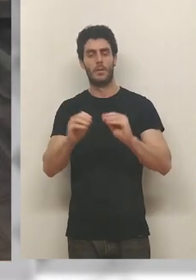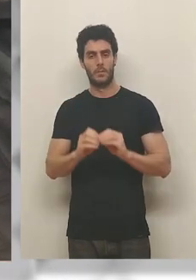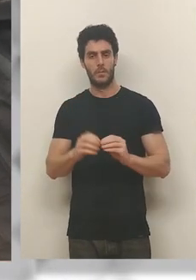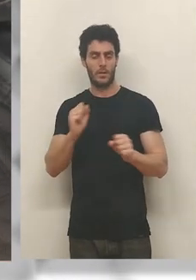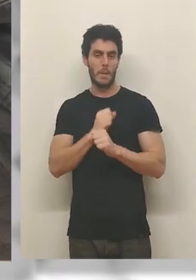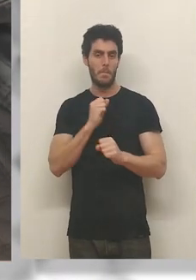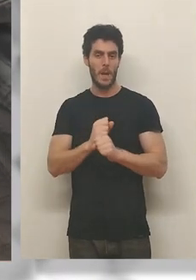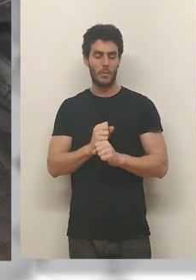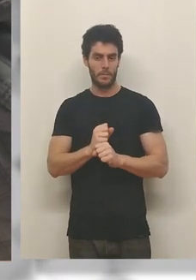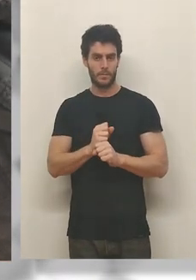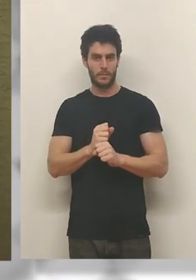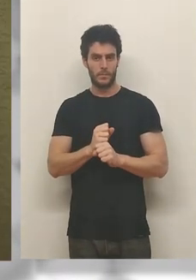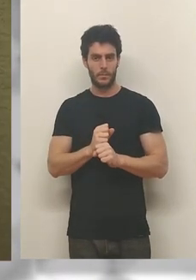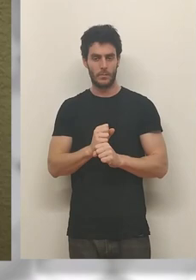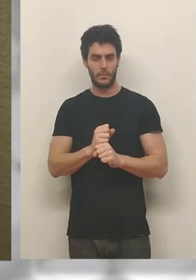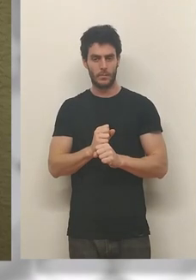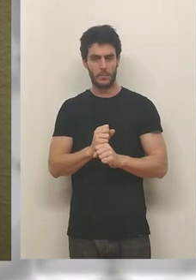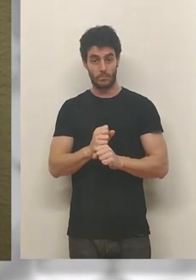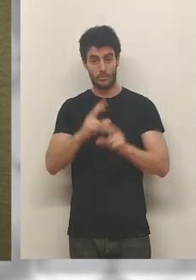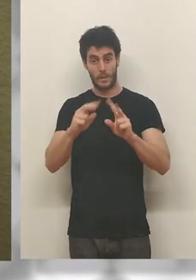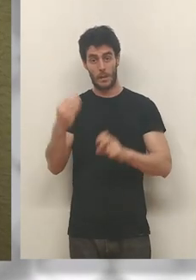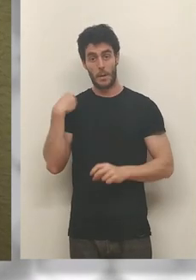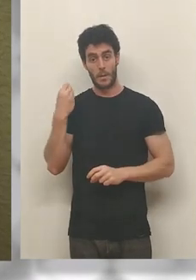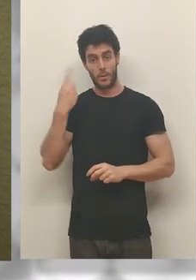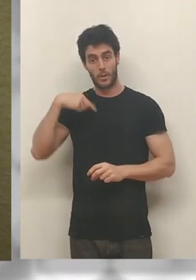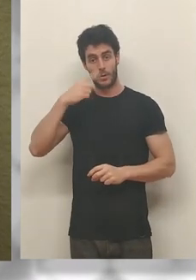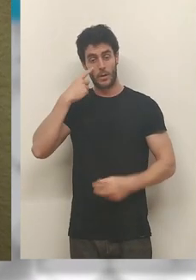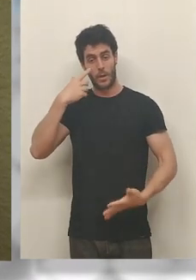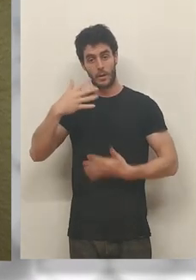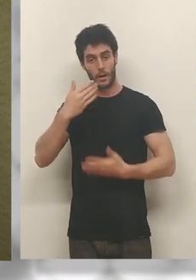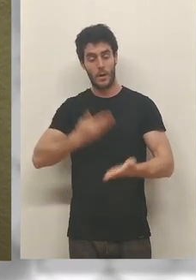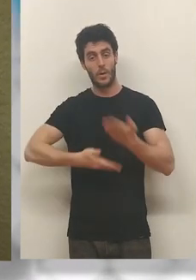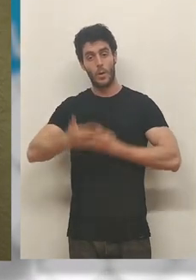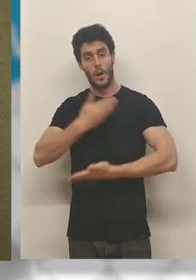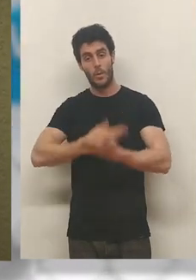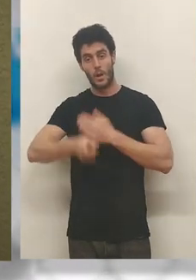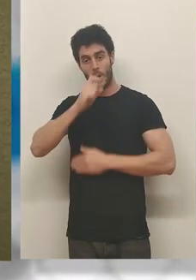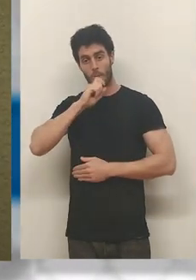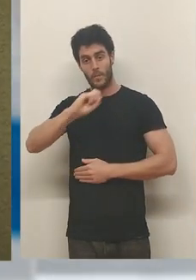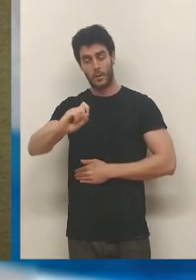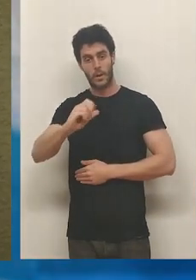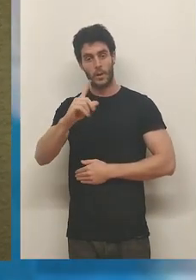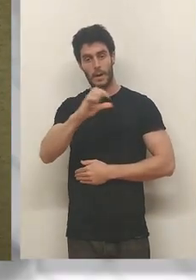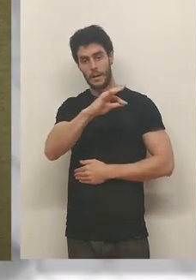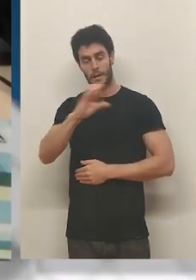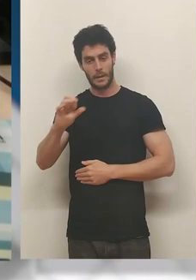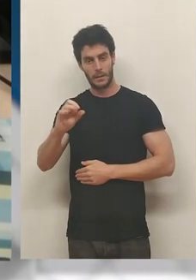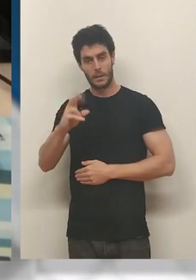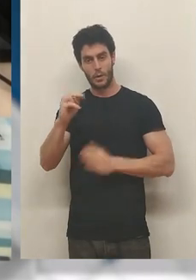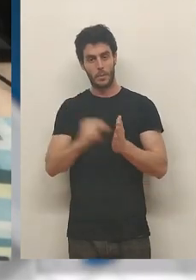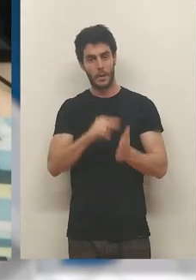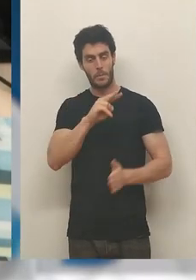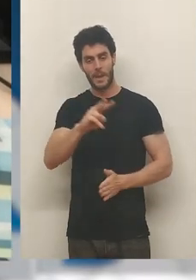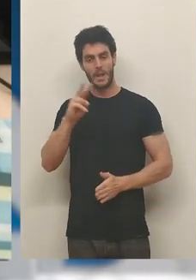es el de formación y empleo, en donde tenemos que destacar que en colaboración con la Fundación